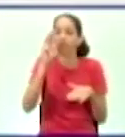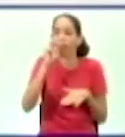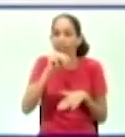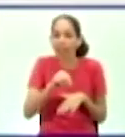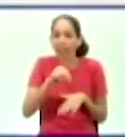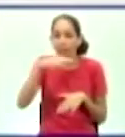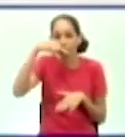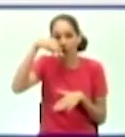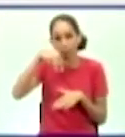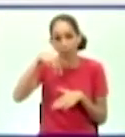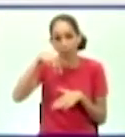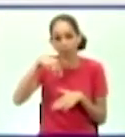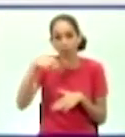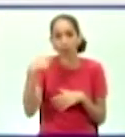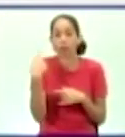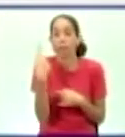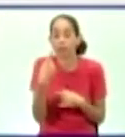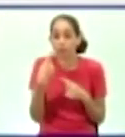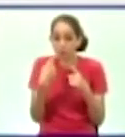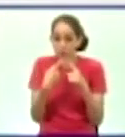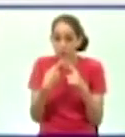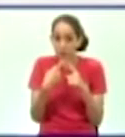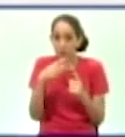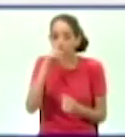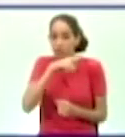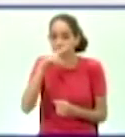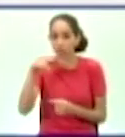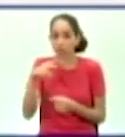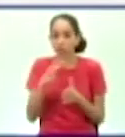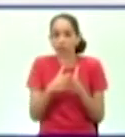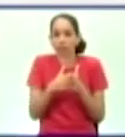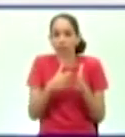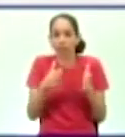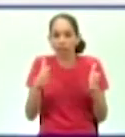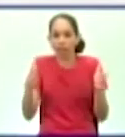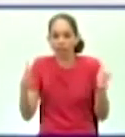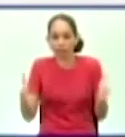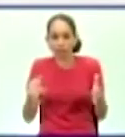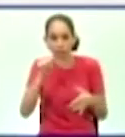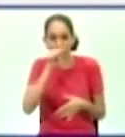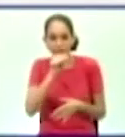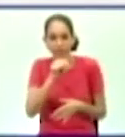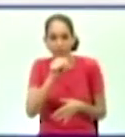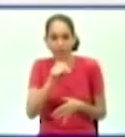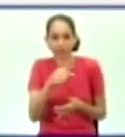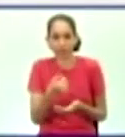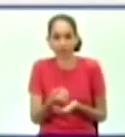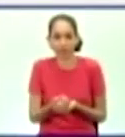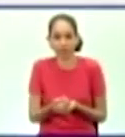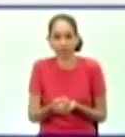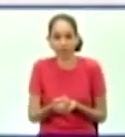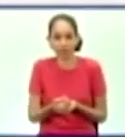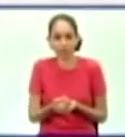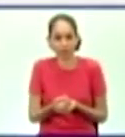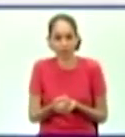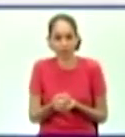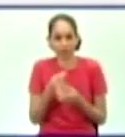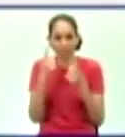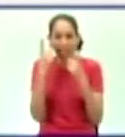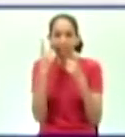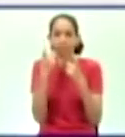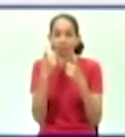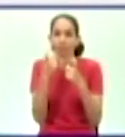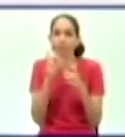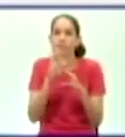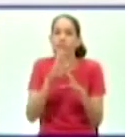la amplitud de ese ángulo. Pero para ello necesito conocer la amplitud de